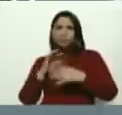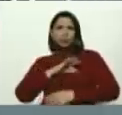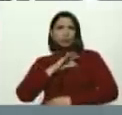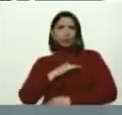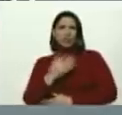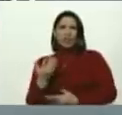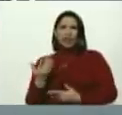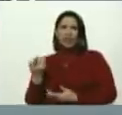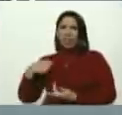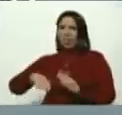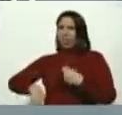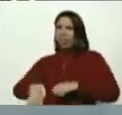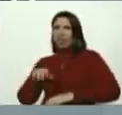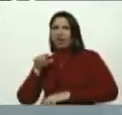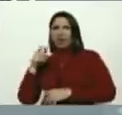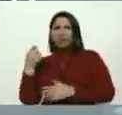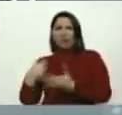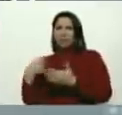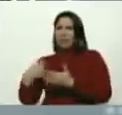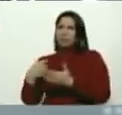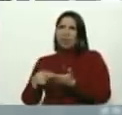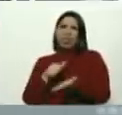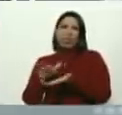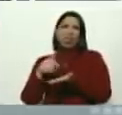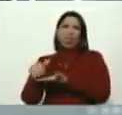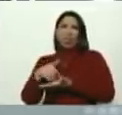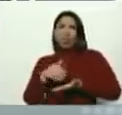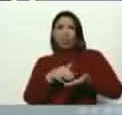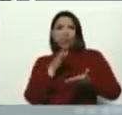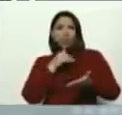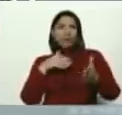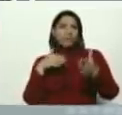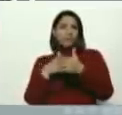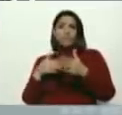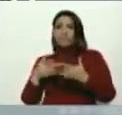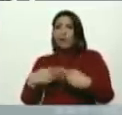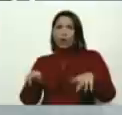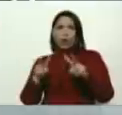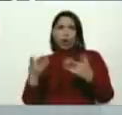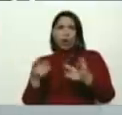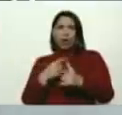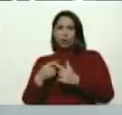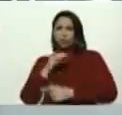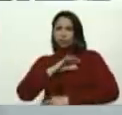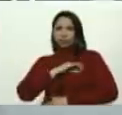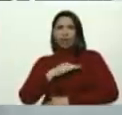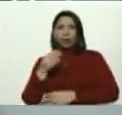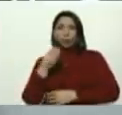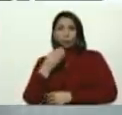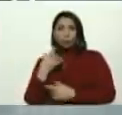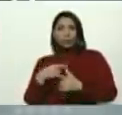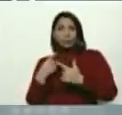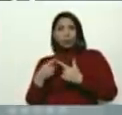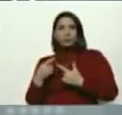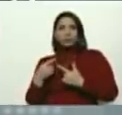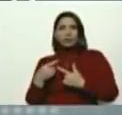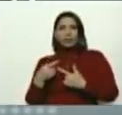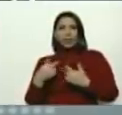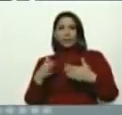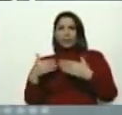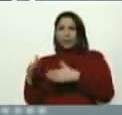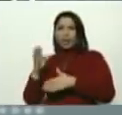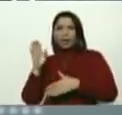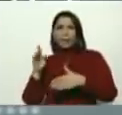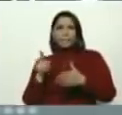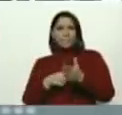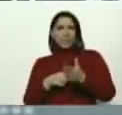consumo, ¿ves? De los antivalores de la sociedad de consumo. Bueno, entonces abrieron 1000 casos. Cuando